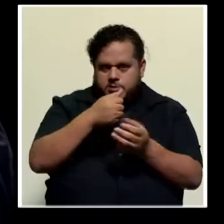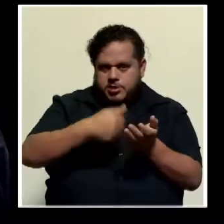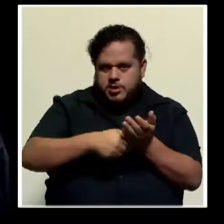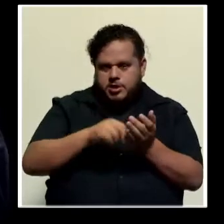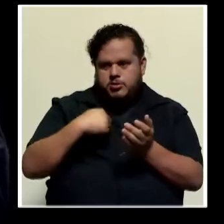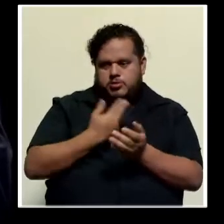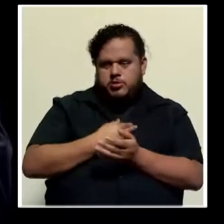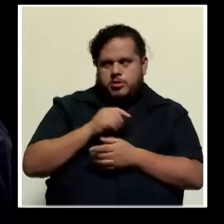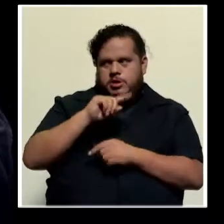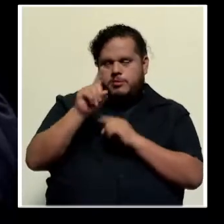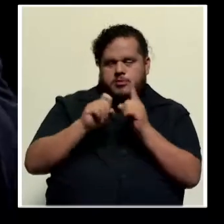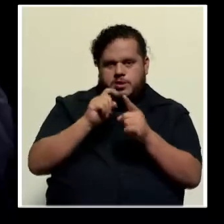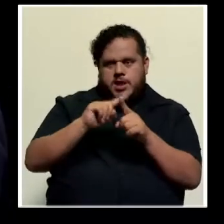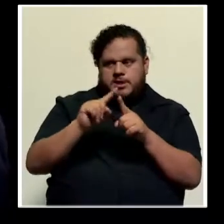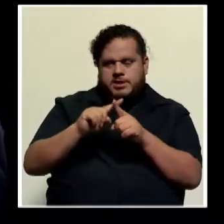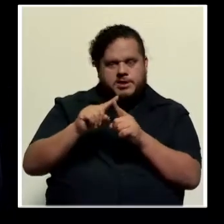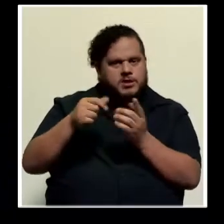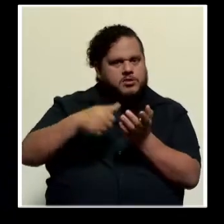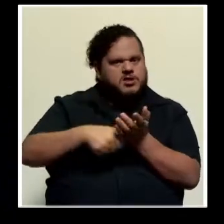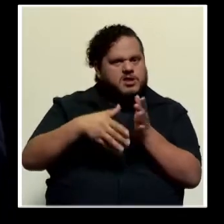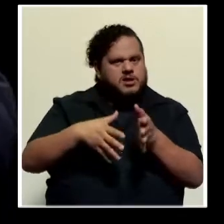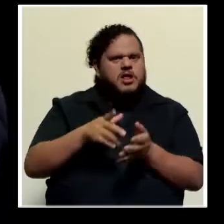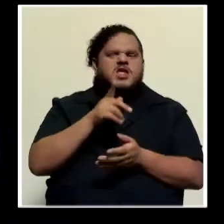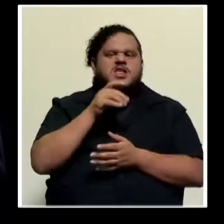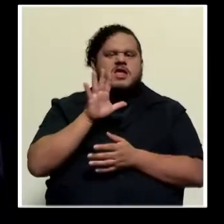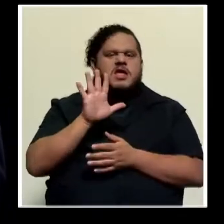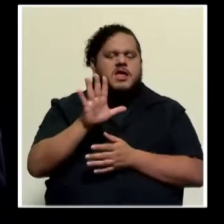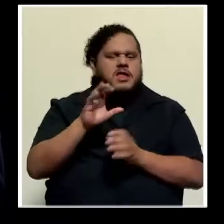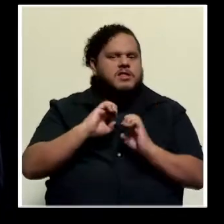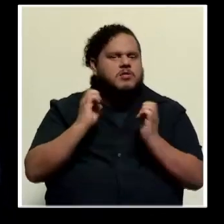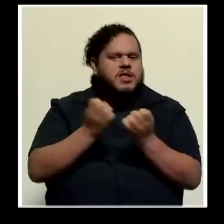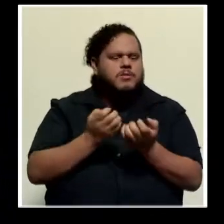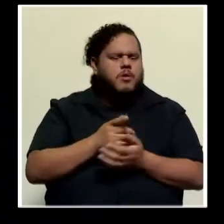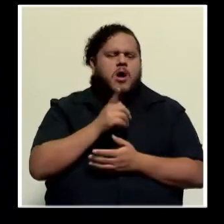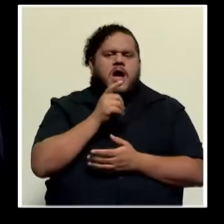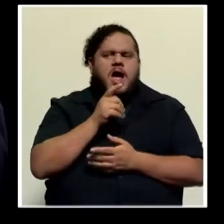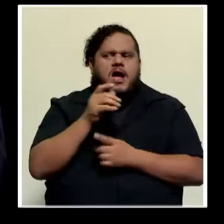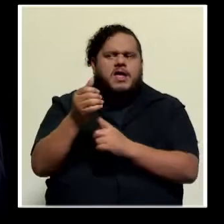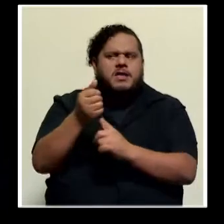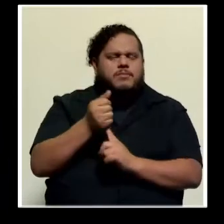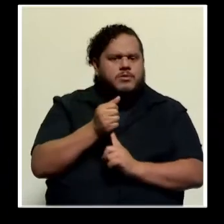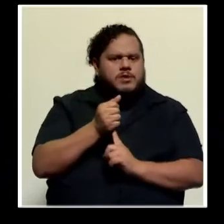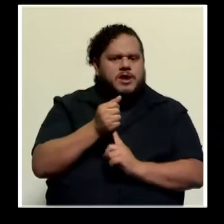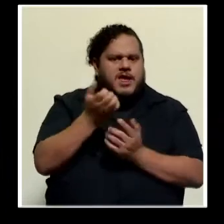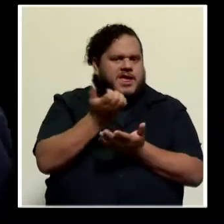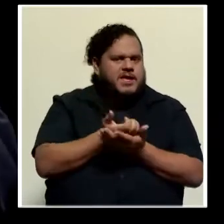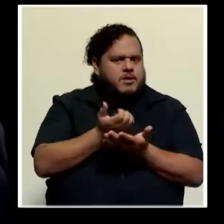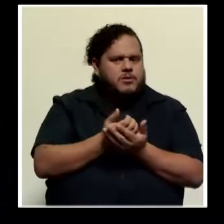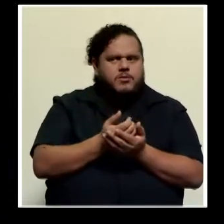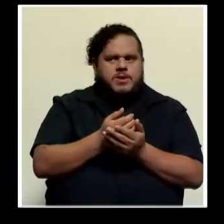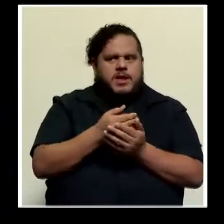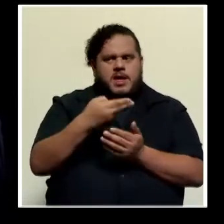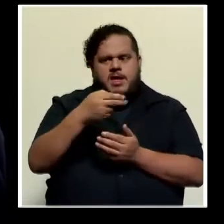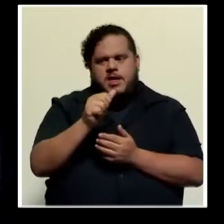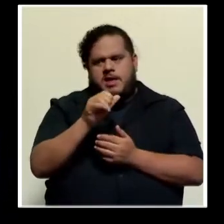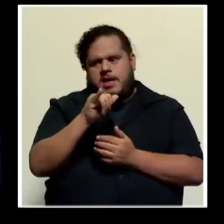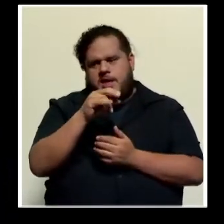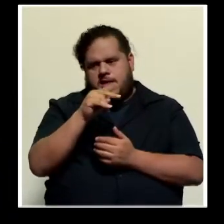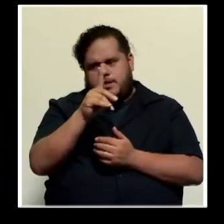distintos candidatos, bueno, ¿quién es su equipo? ¿A quién pondría en economía, en hacienda?